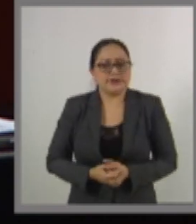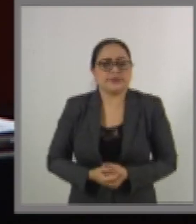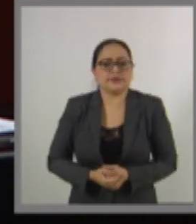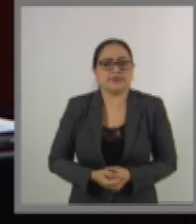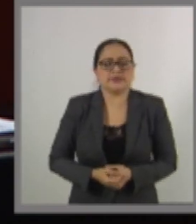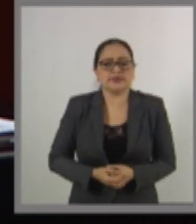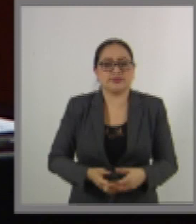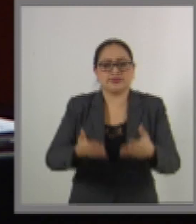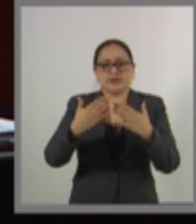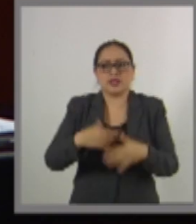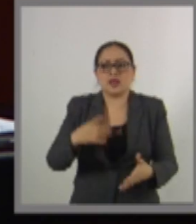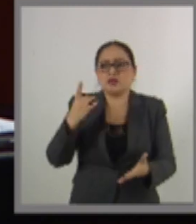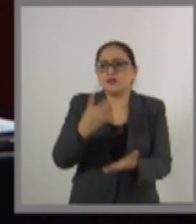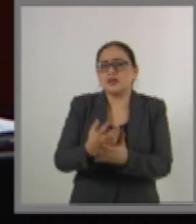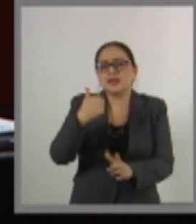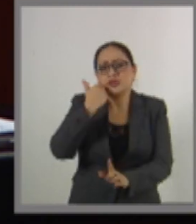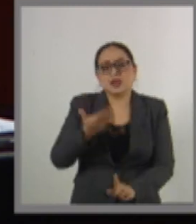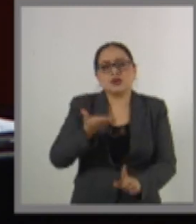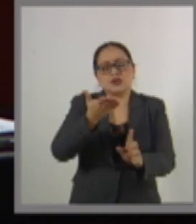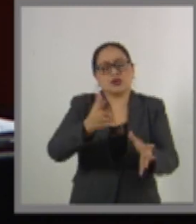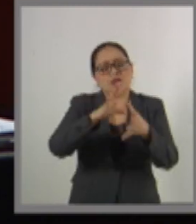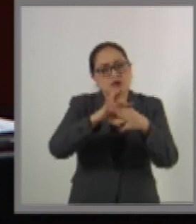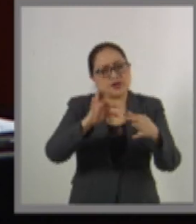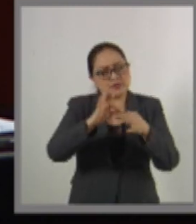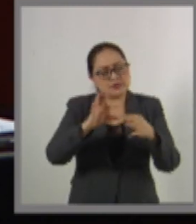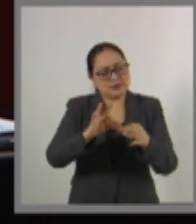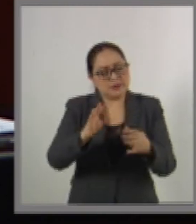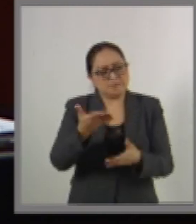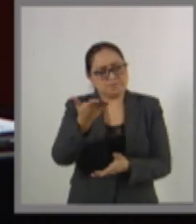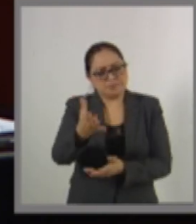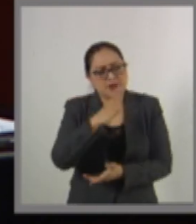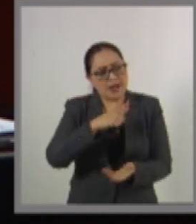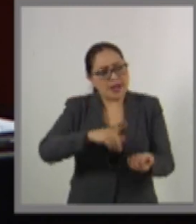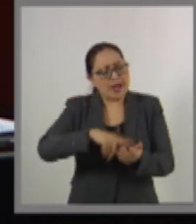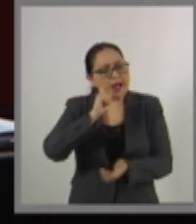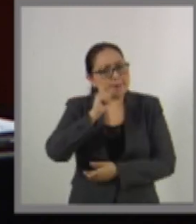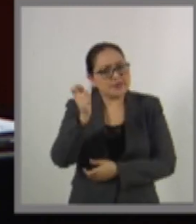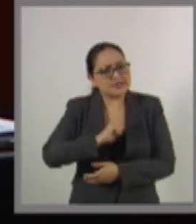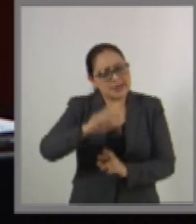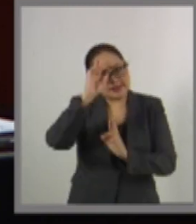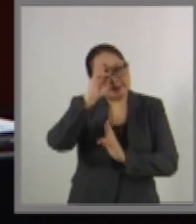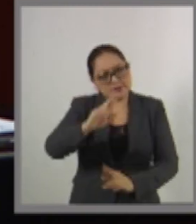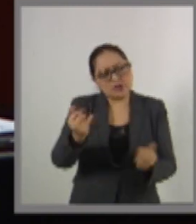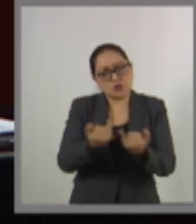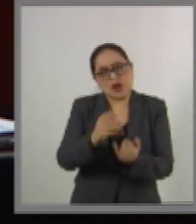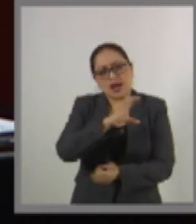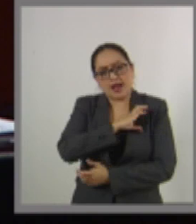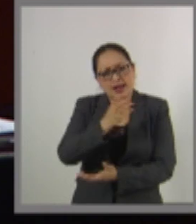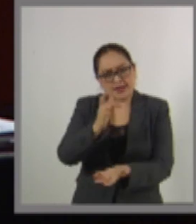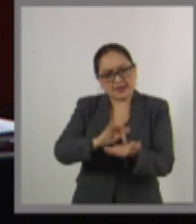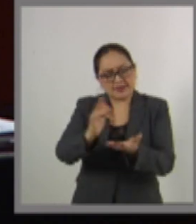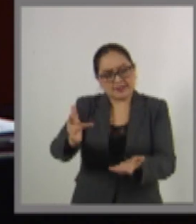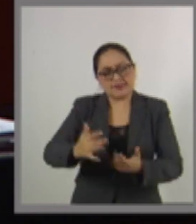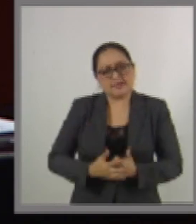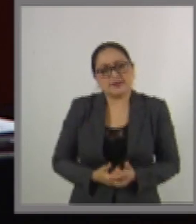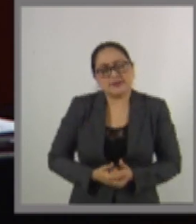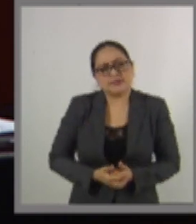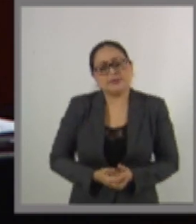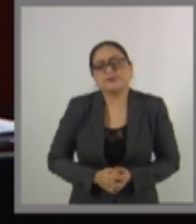Solo quiero decirle que se lleva usted nuestra amistad, nuestro respeto, nuestro cariño. Y